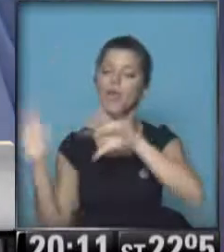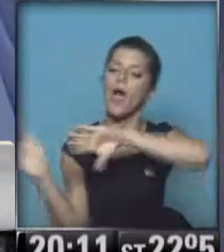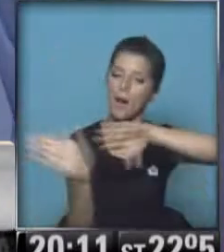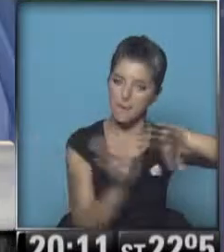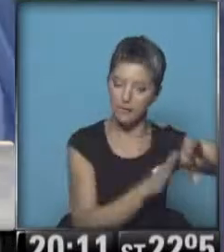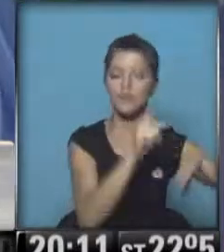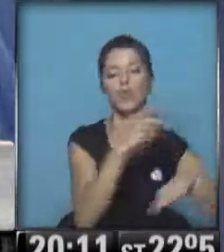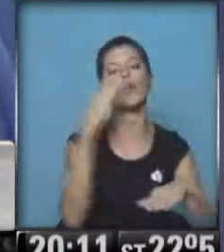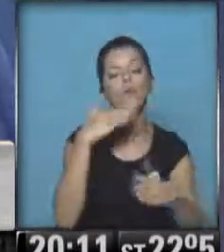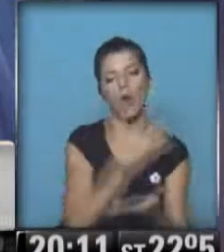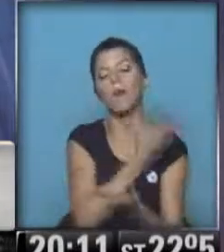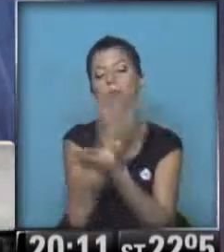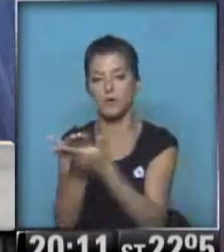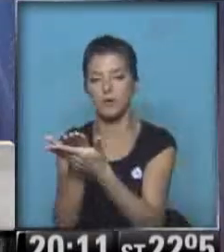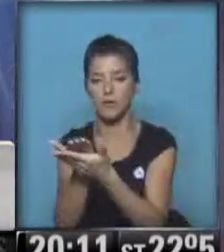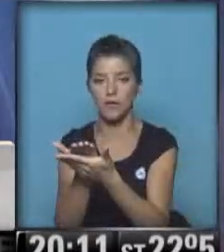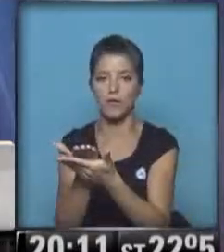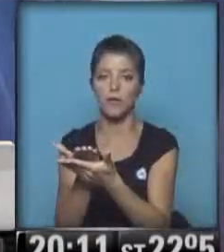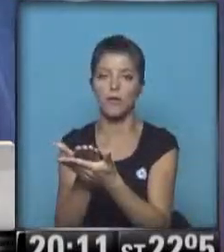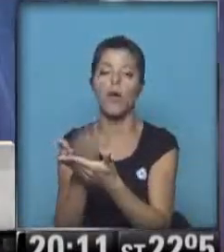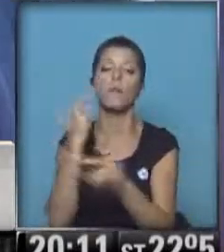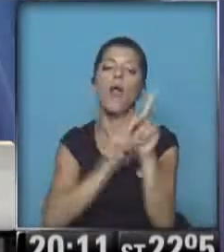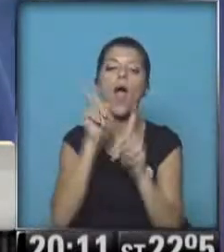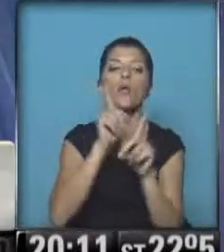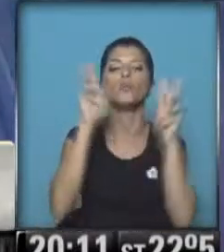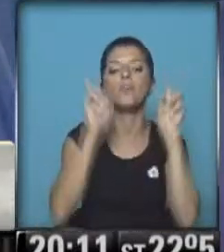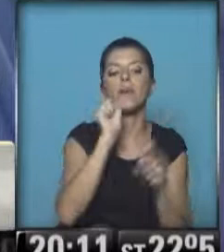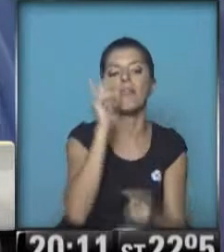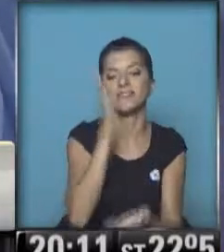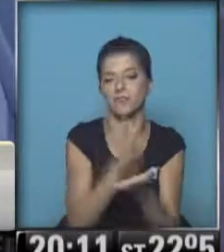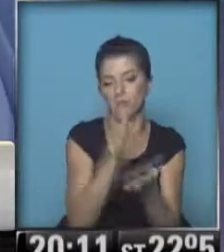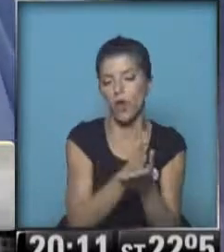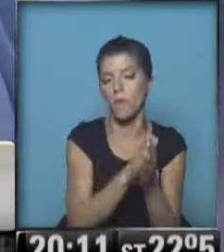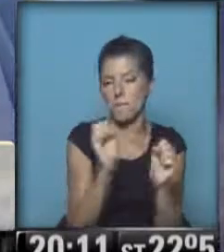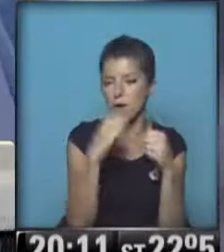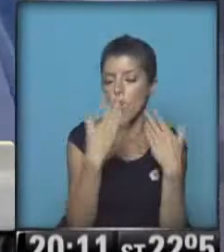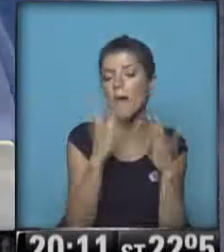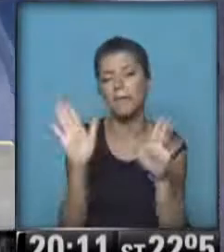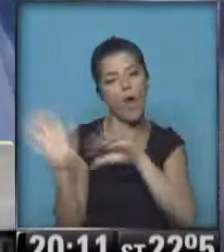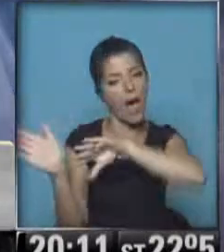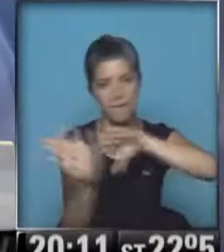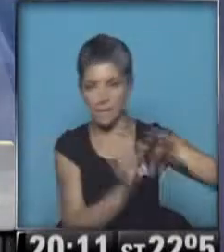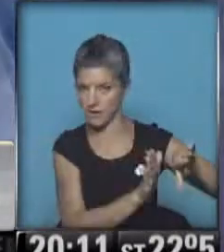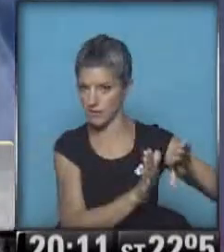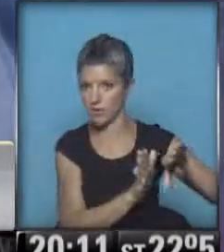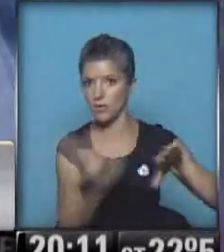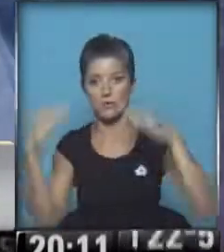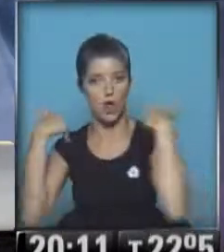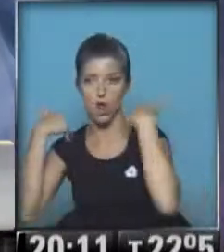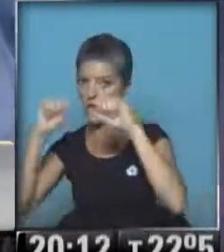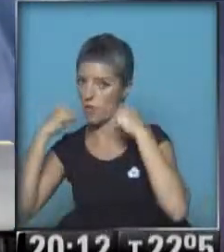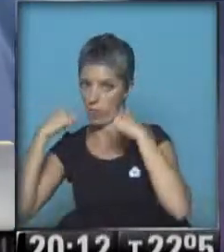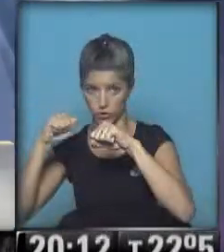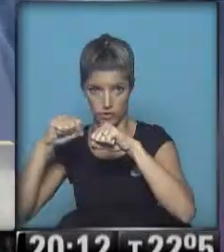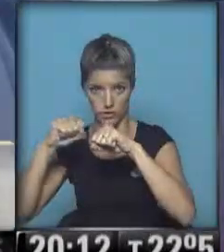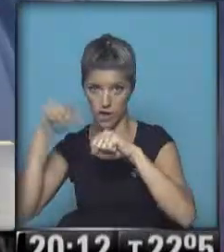que va a hacer Boca, por ahí van a alivianar algún tema de la sanción, pero no tiene nada que ver la Deportiva, la que no va